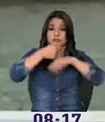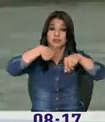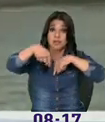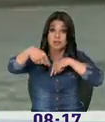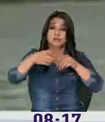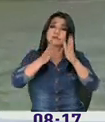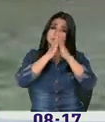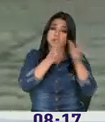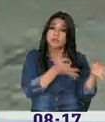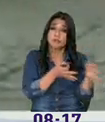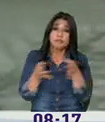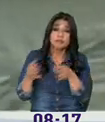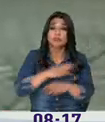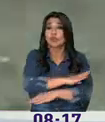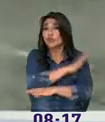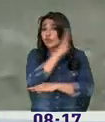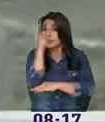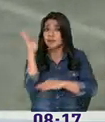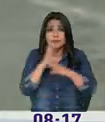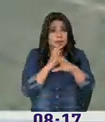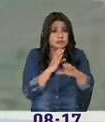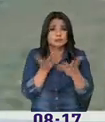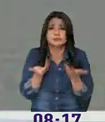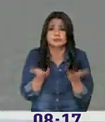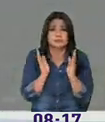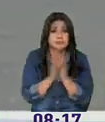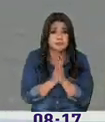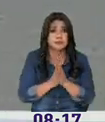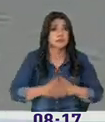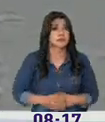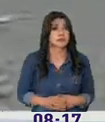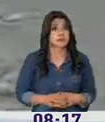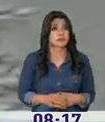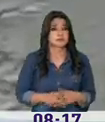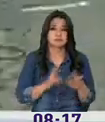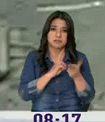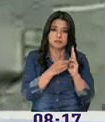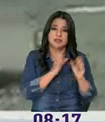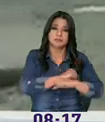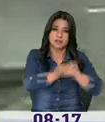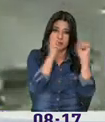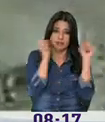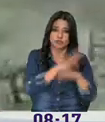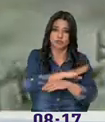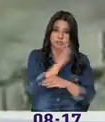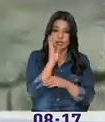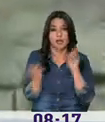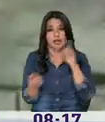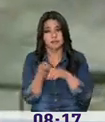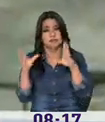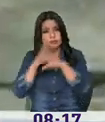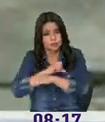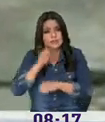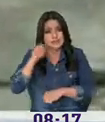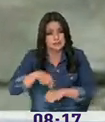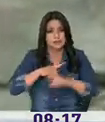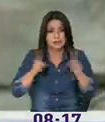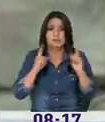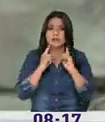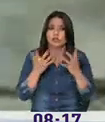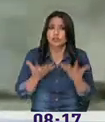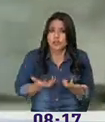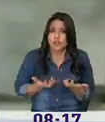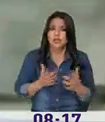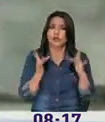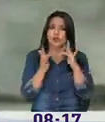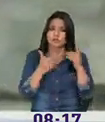dé una extensión durante todo el día la frecuencia. Porque como usted bien lo decía, los vecinos salimos todo el día y llegamos todo el día. Y nosotros queremos que la